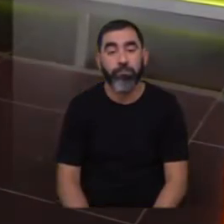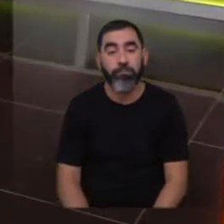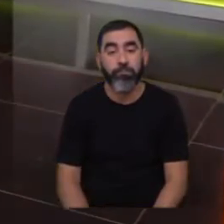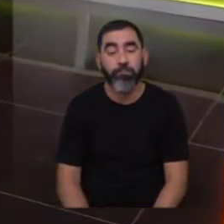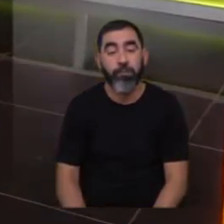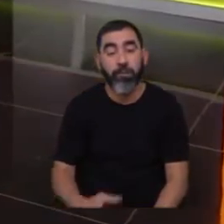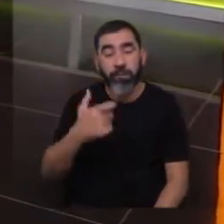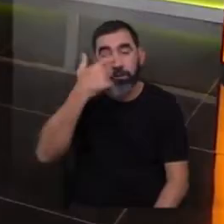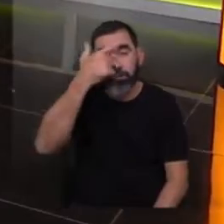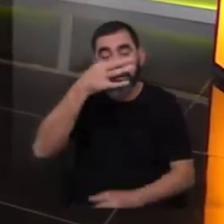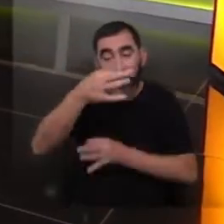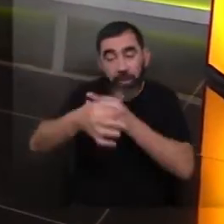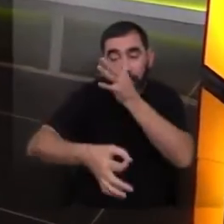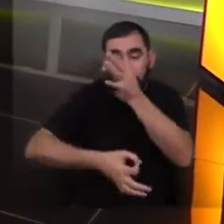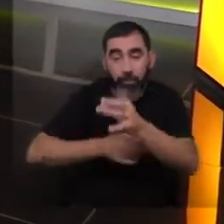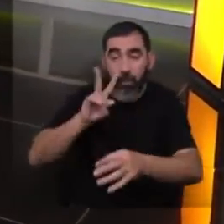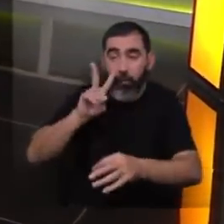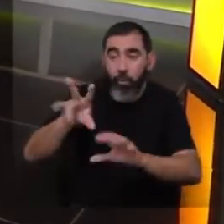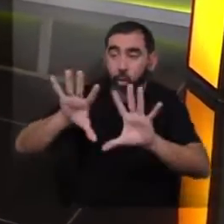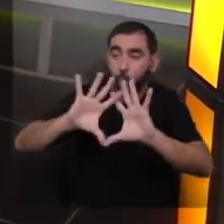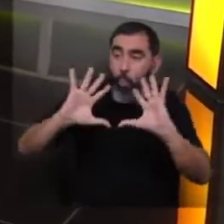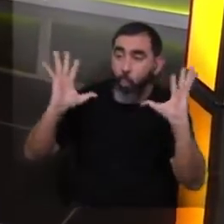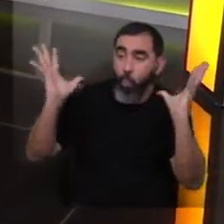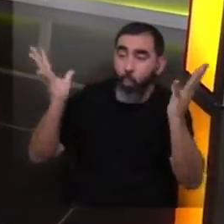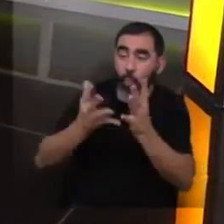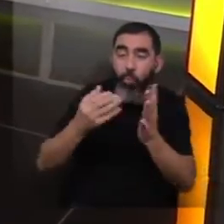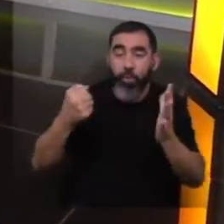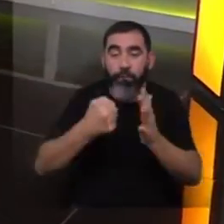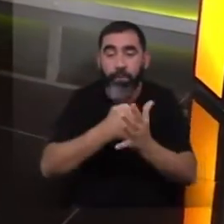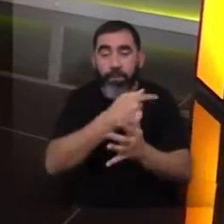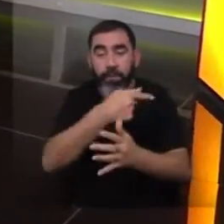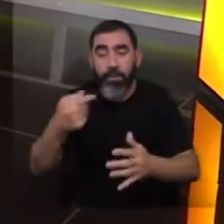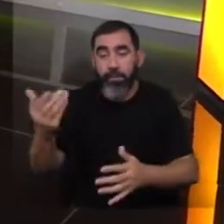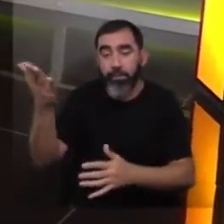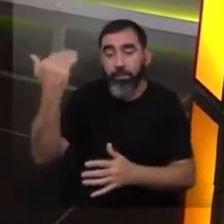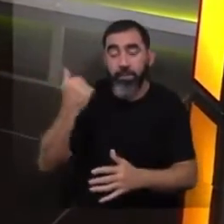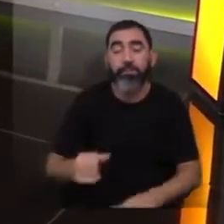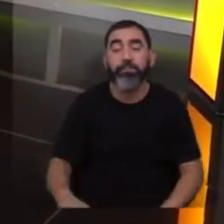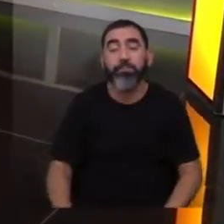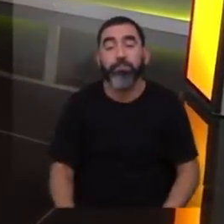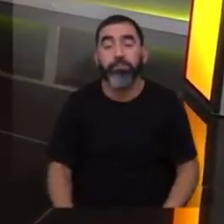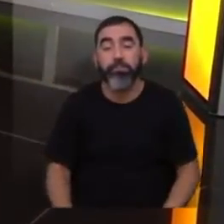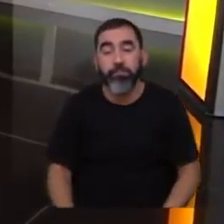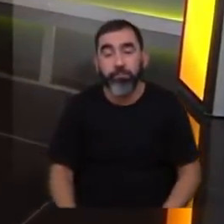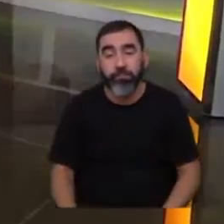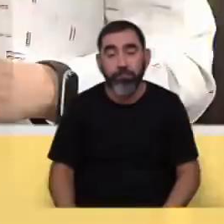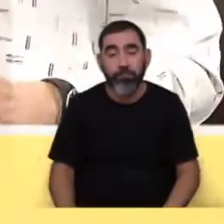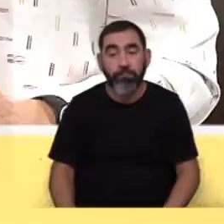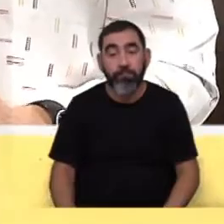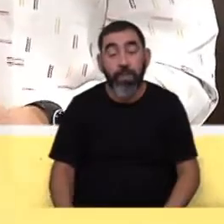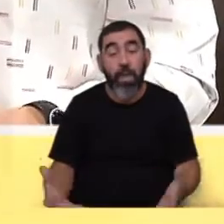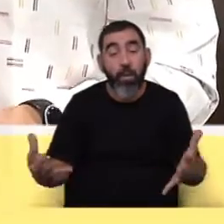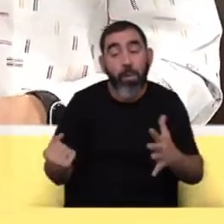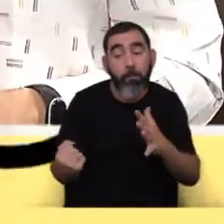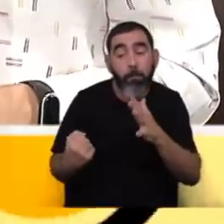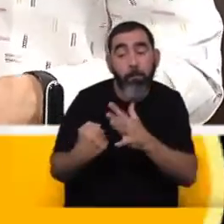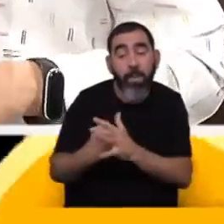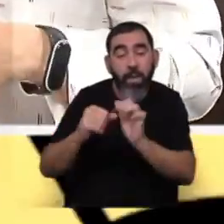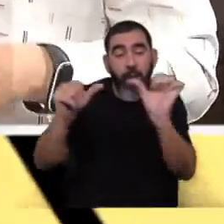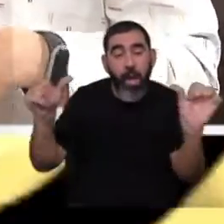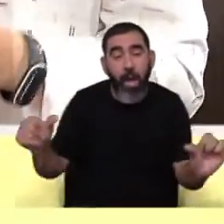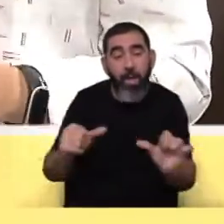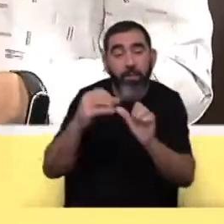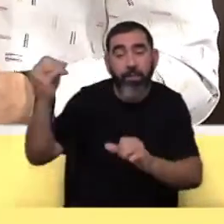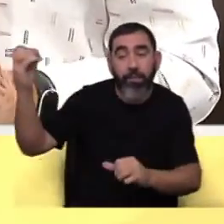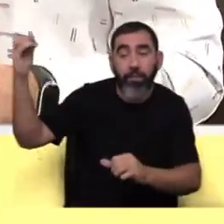La ciencia explicando lo que vio medio planeta este fin de semana pasado. Es así, bueno, estamos, como nos decía Gonzalo, en este pico de la actividad solar. Y